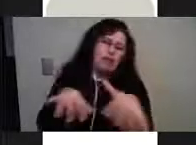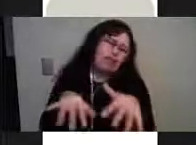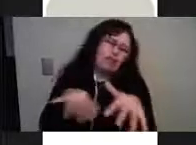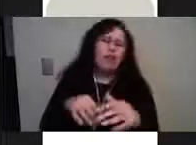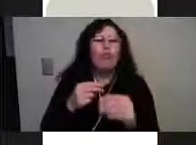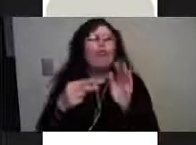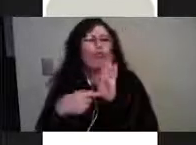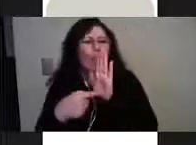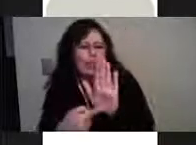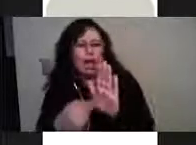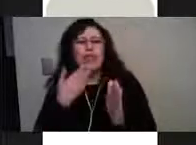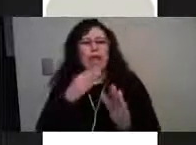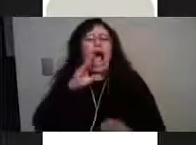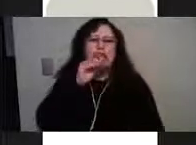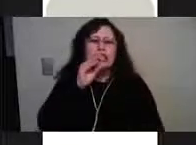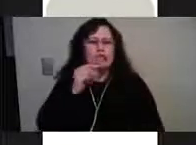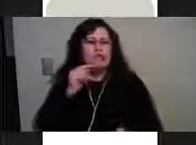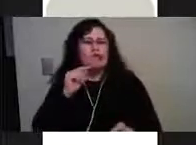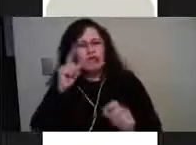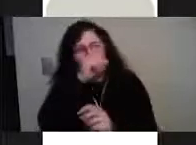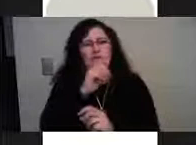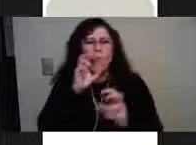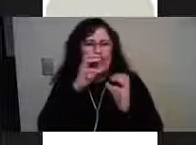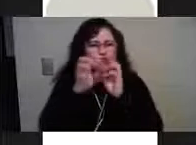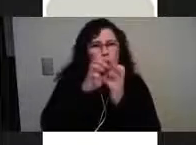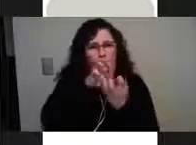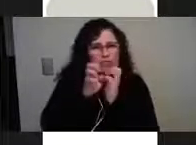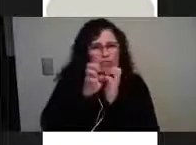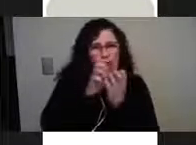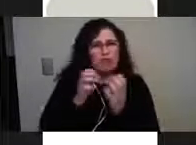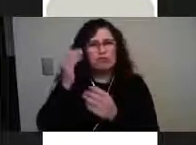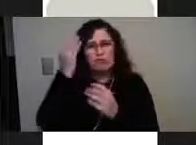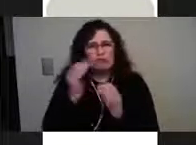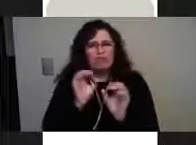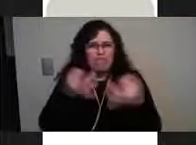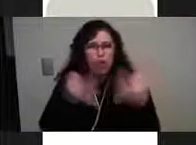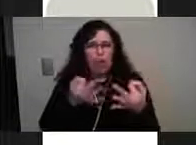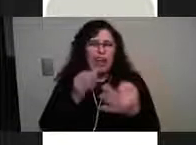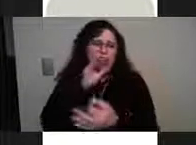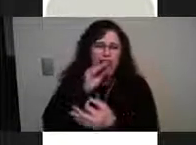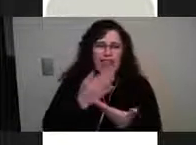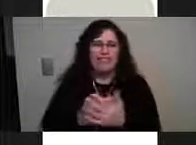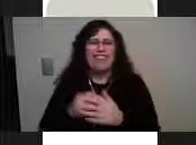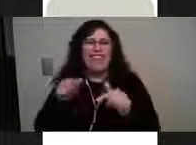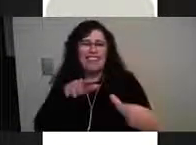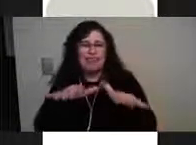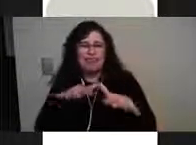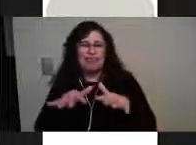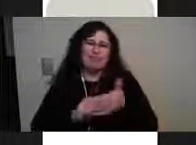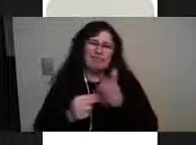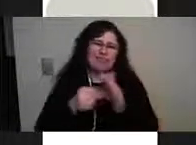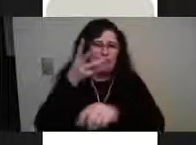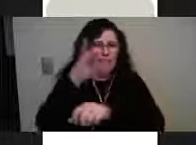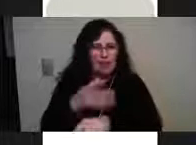del lenguaje, ya, y con esas dificultades en términos de actos motores, ya. Por supuesto van a haber